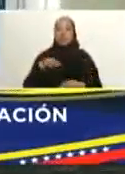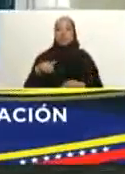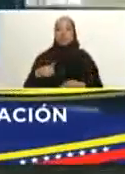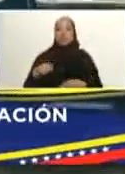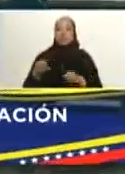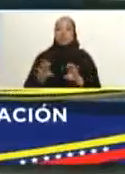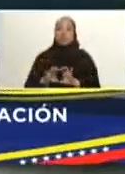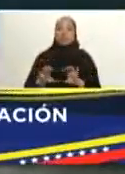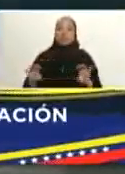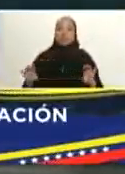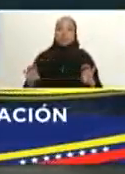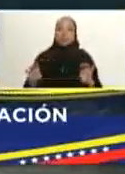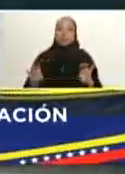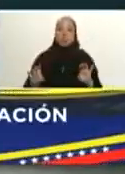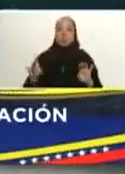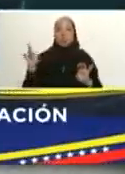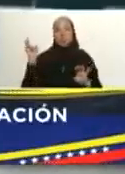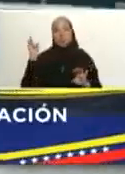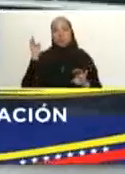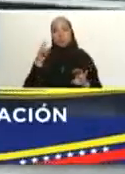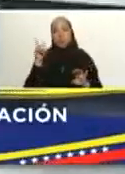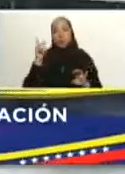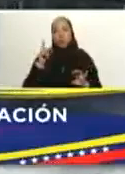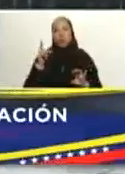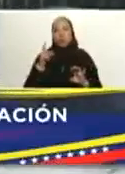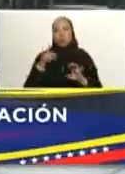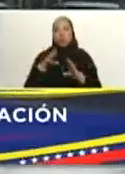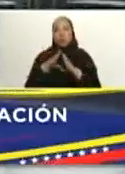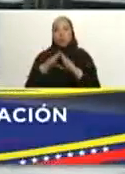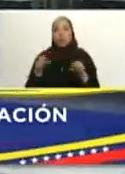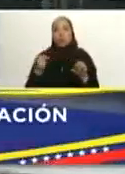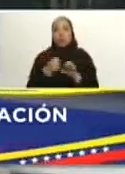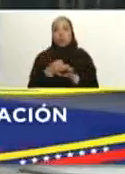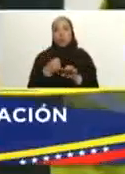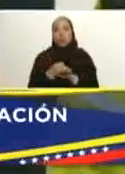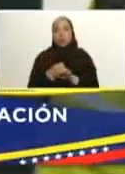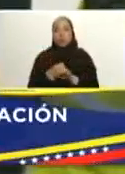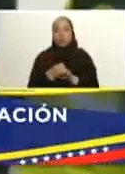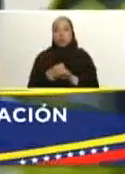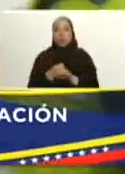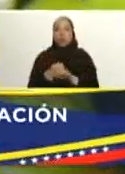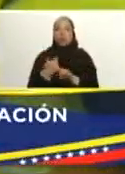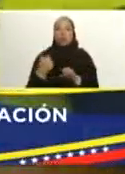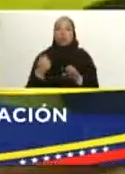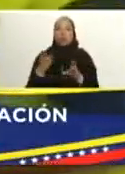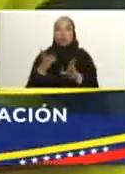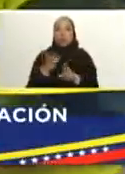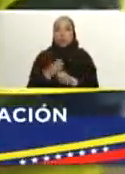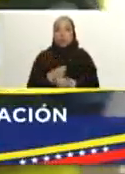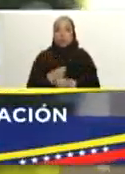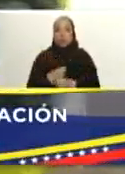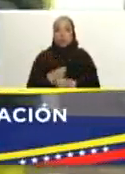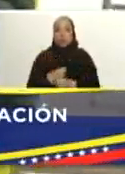educación es prioridad, como usted lo ha dado, mi comandante, y aquí estamos comprometidos todos